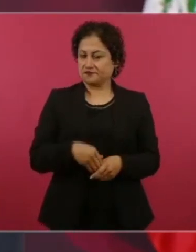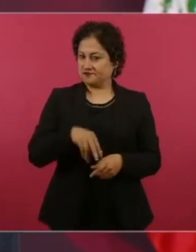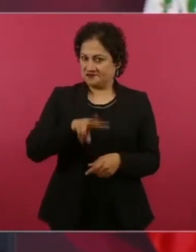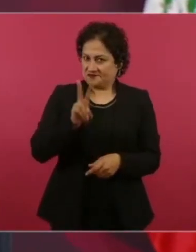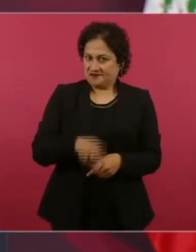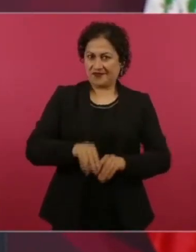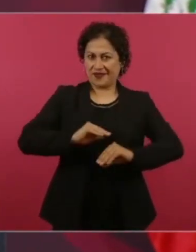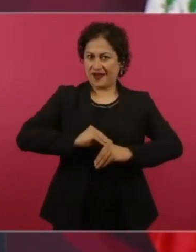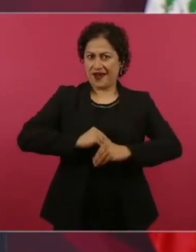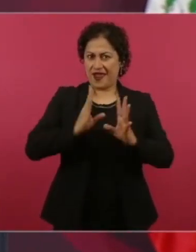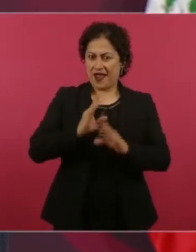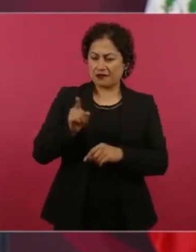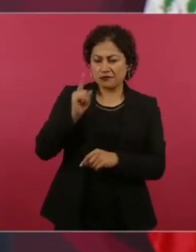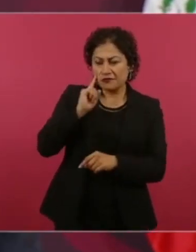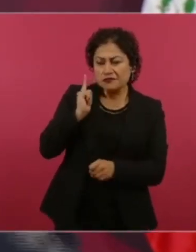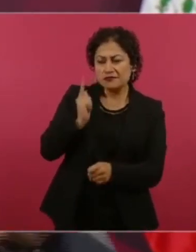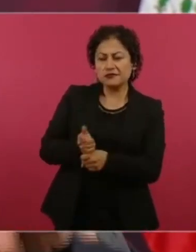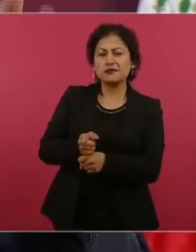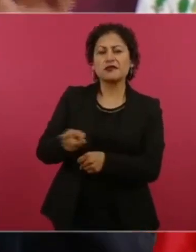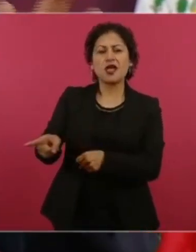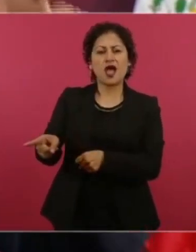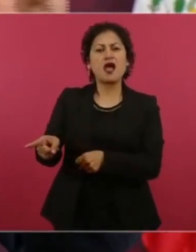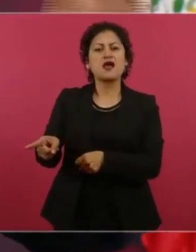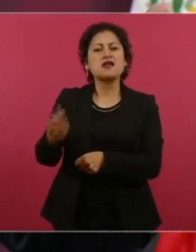interés en favor de